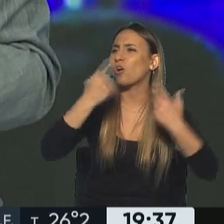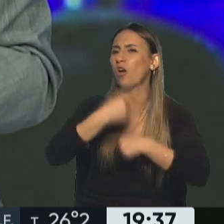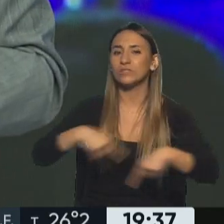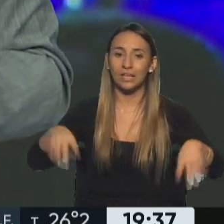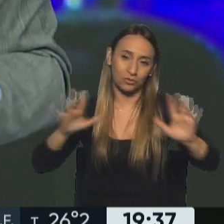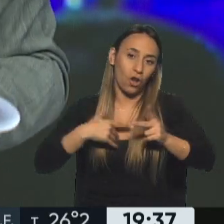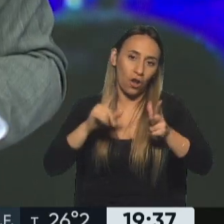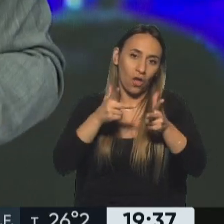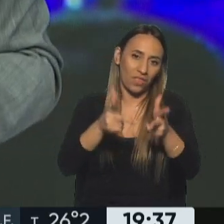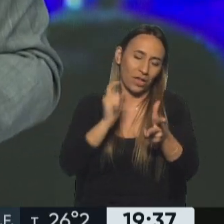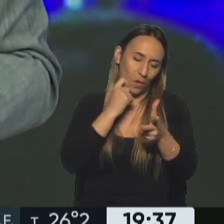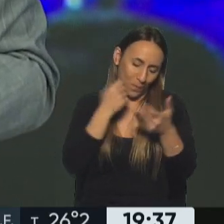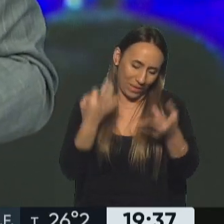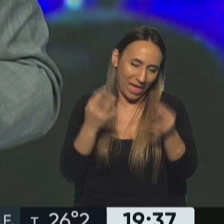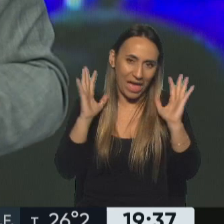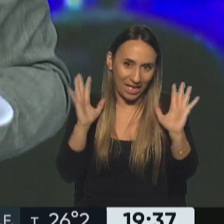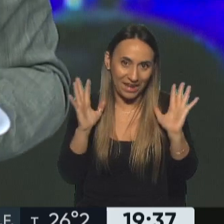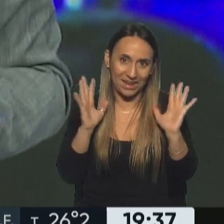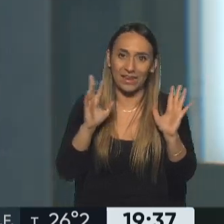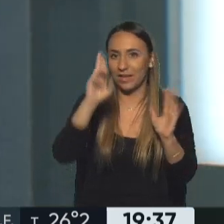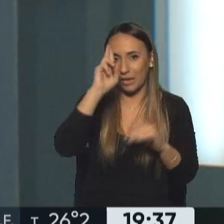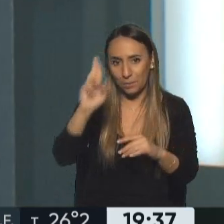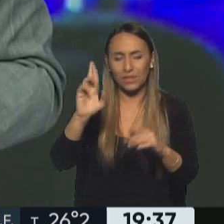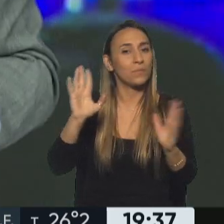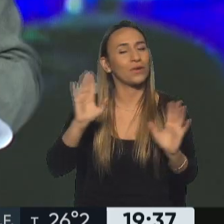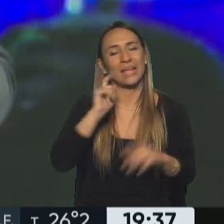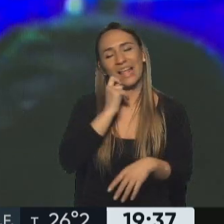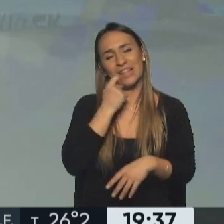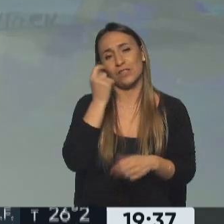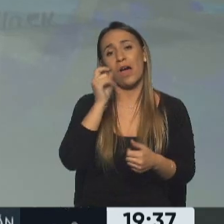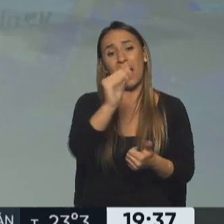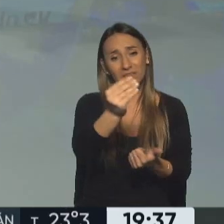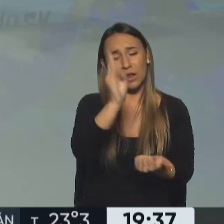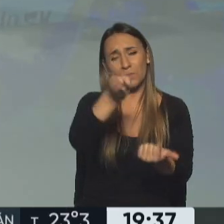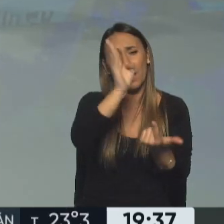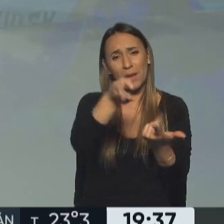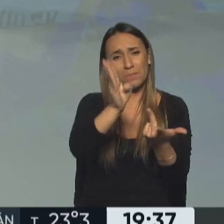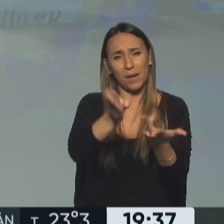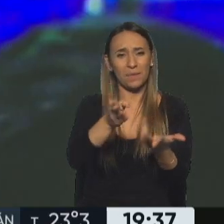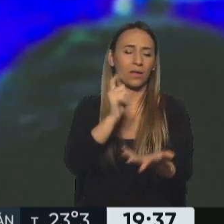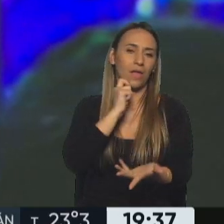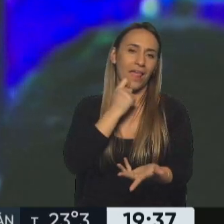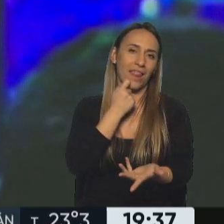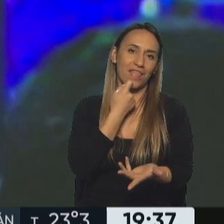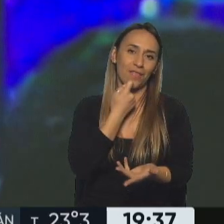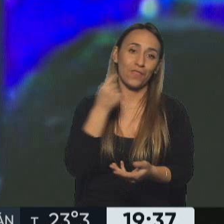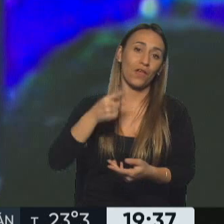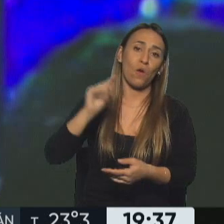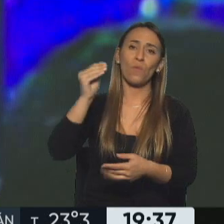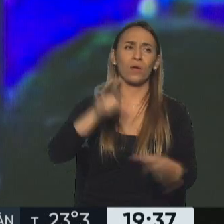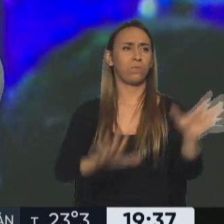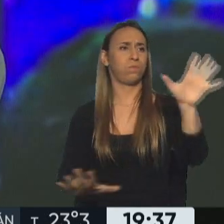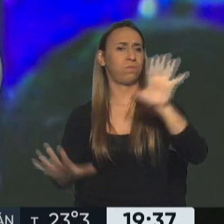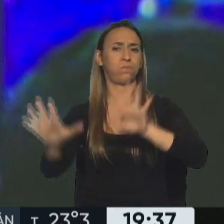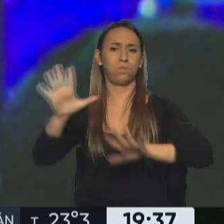digo con toda la onda. Y con ¿no? todo respeto. Con claro. todo respeto. Pero qué lindo que es festejar claro. cuando te arman toda una